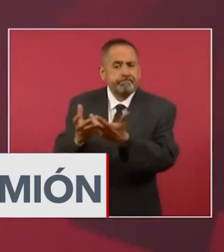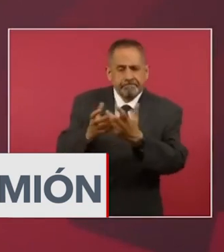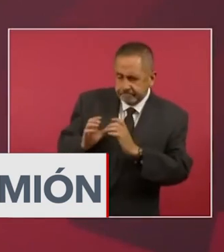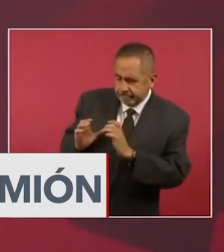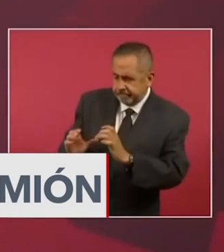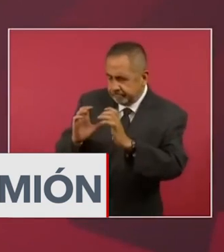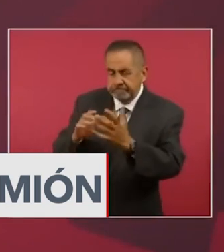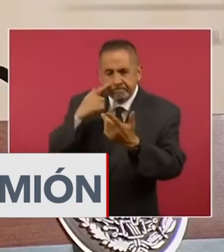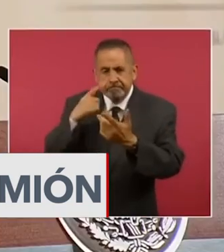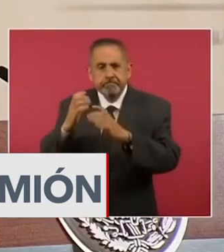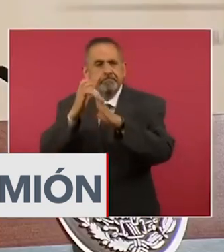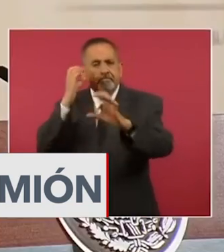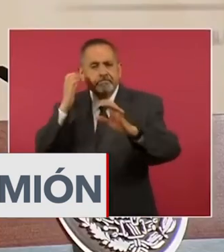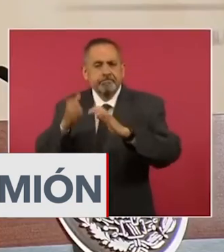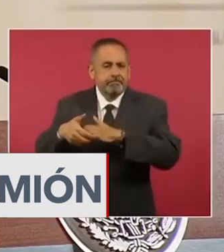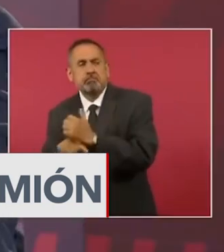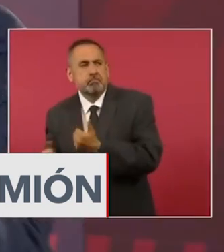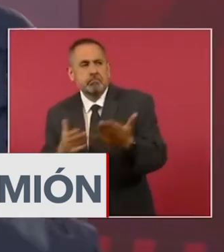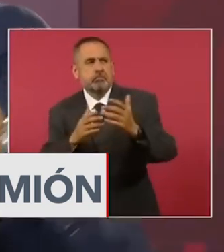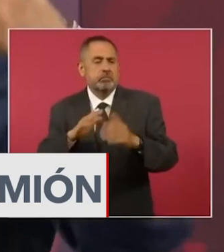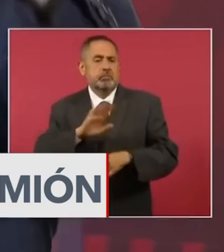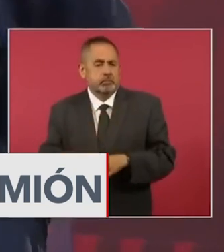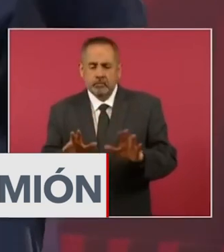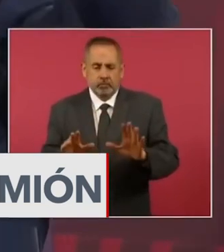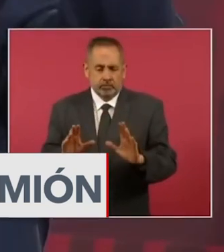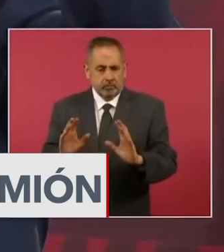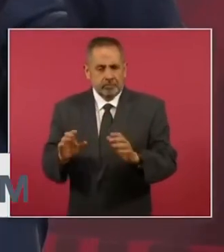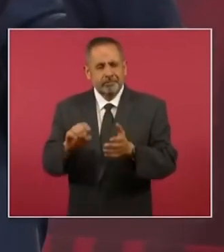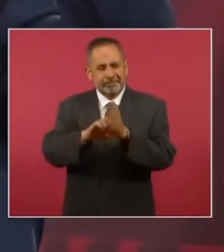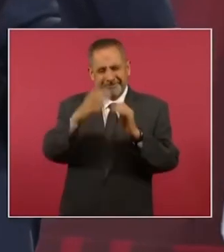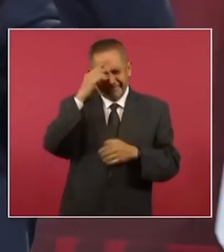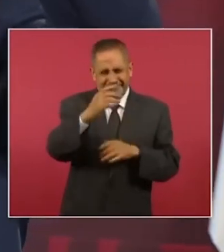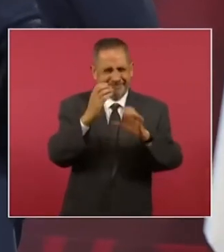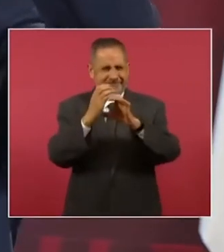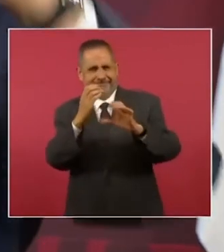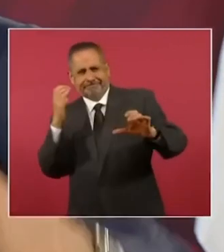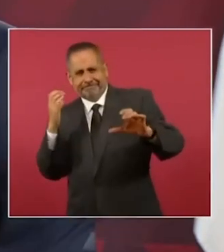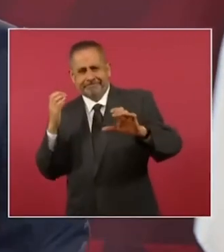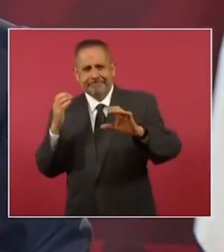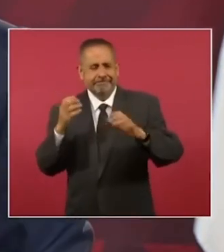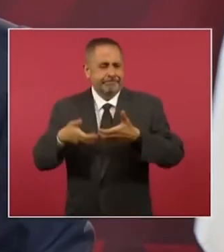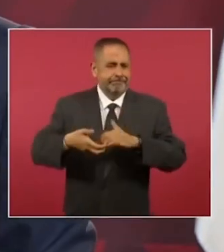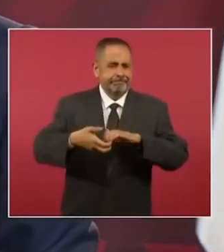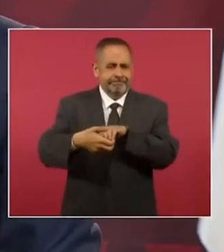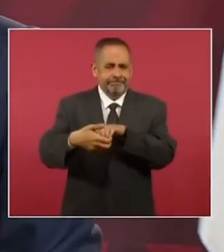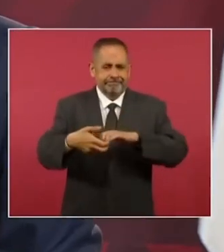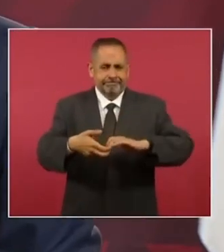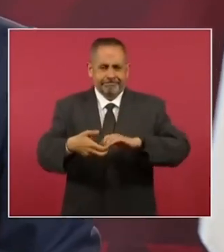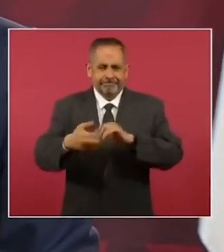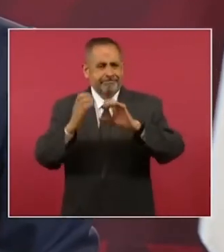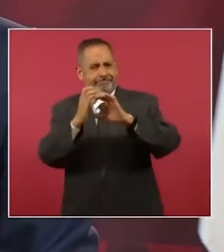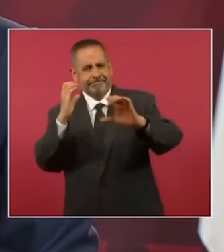revisando camiones trailers en donde una caja de un tráiler